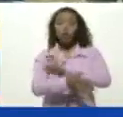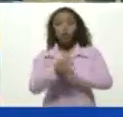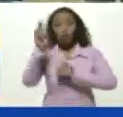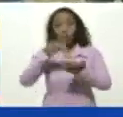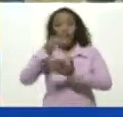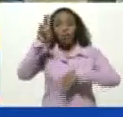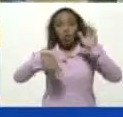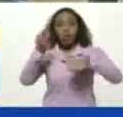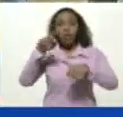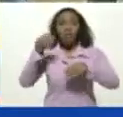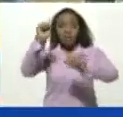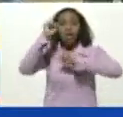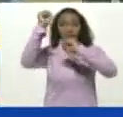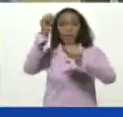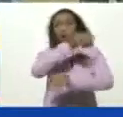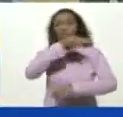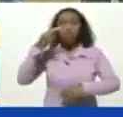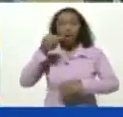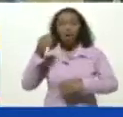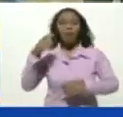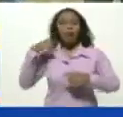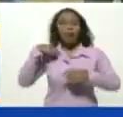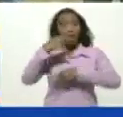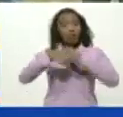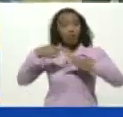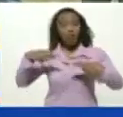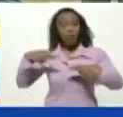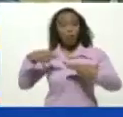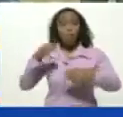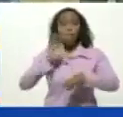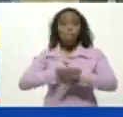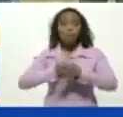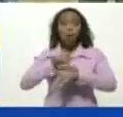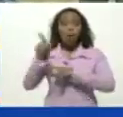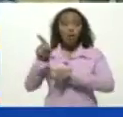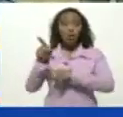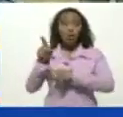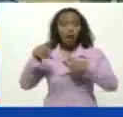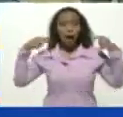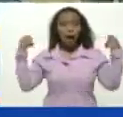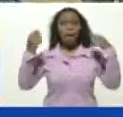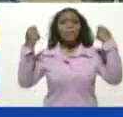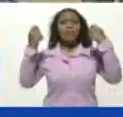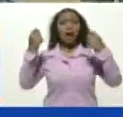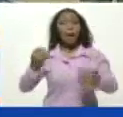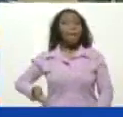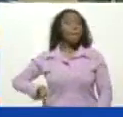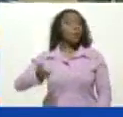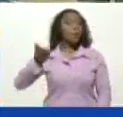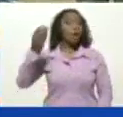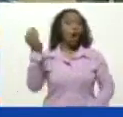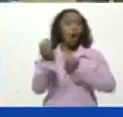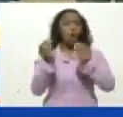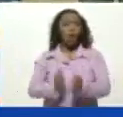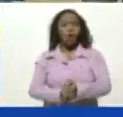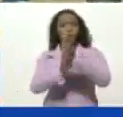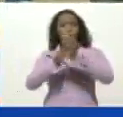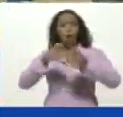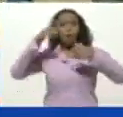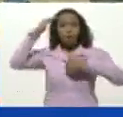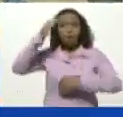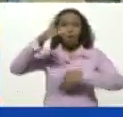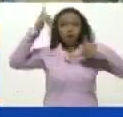victoria perfecta, el triunfo de la revolución. Por eso, esa campaña tan magistral como la dirigió el comandante